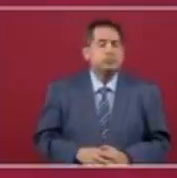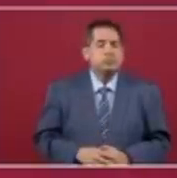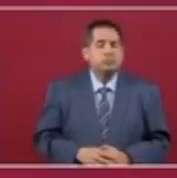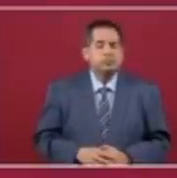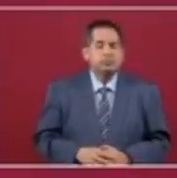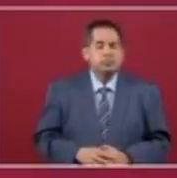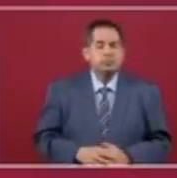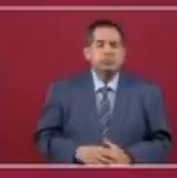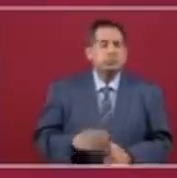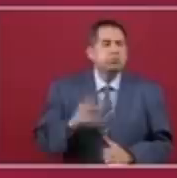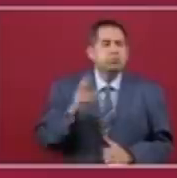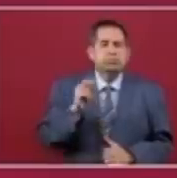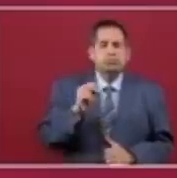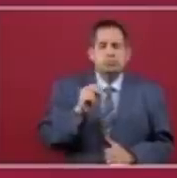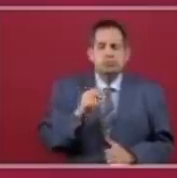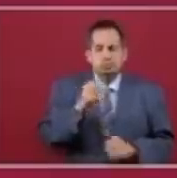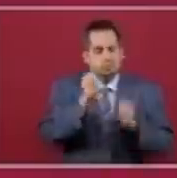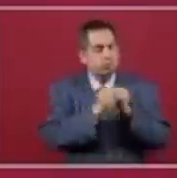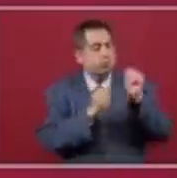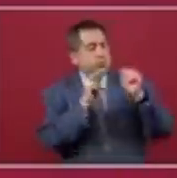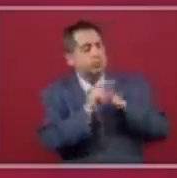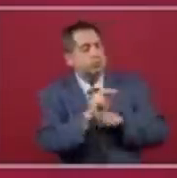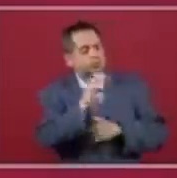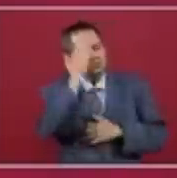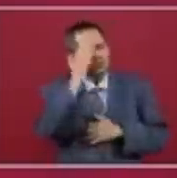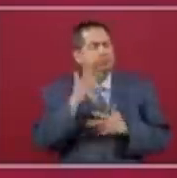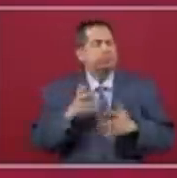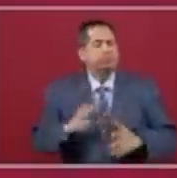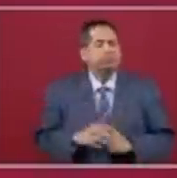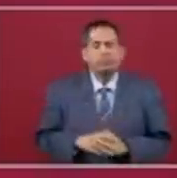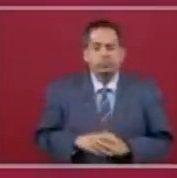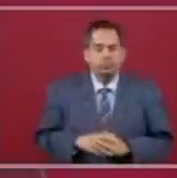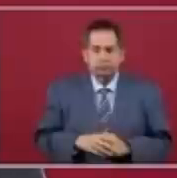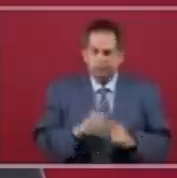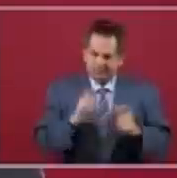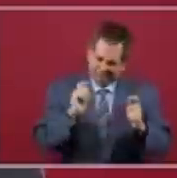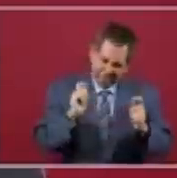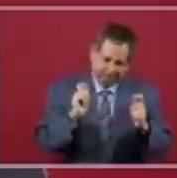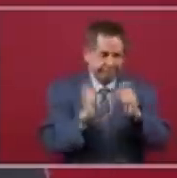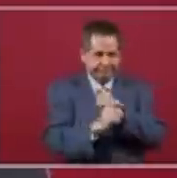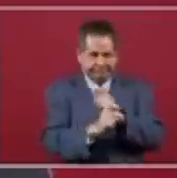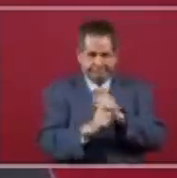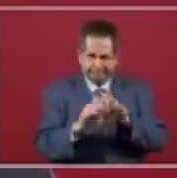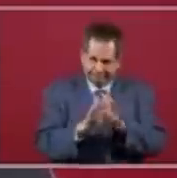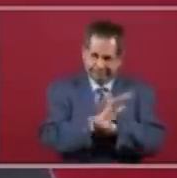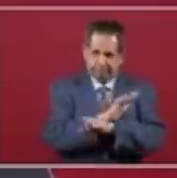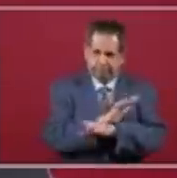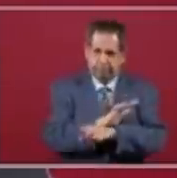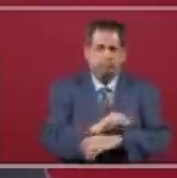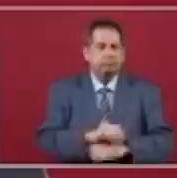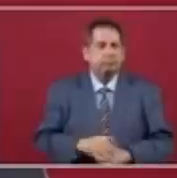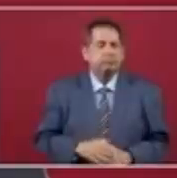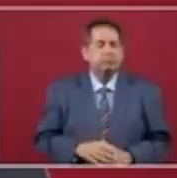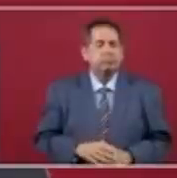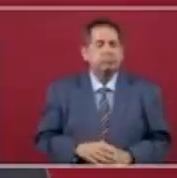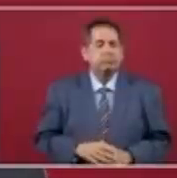no es nada más conocer la realidad, sino transformarla.